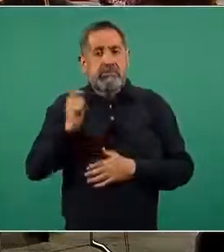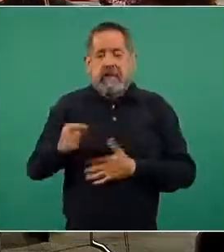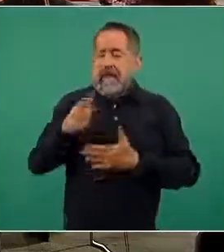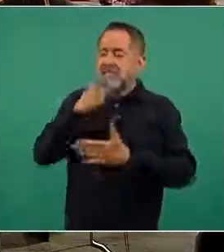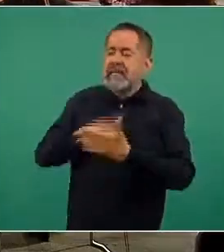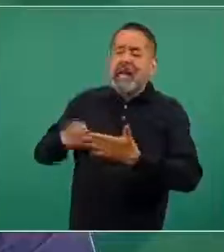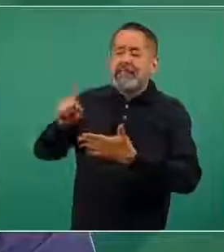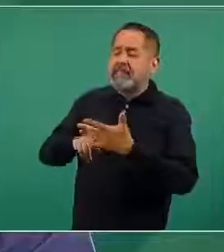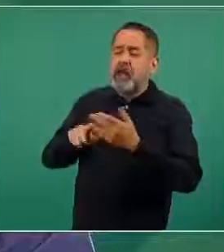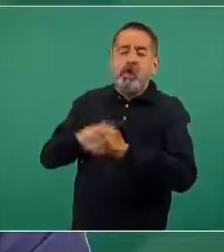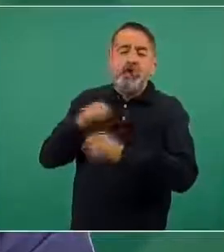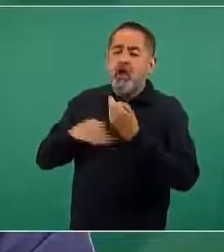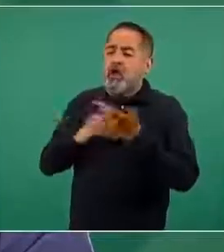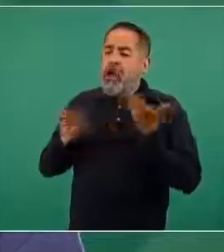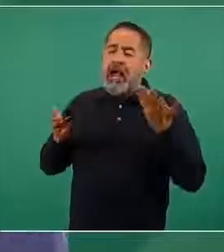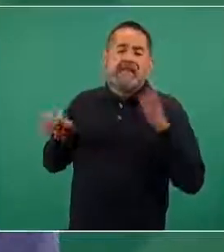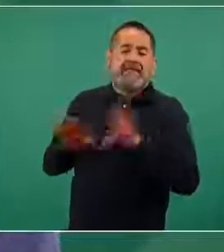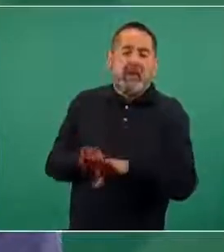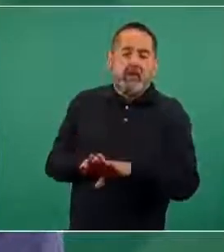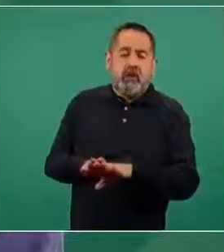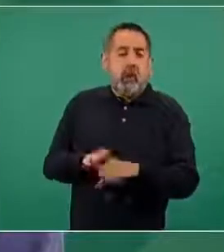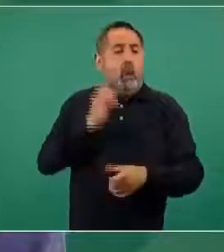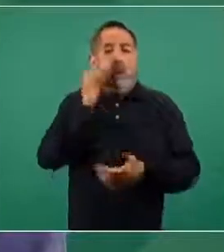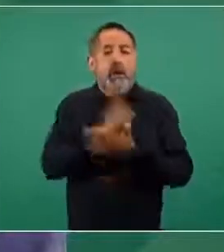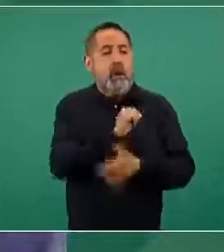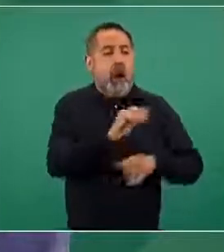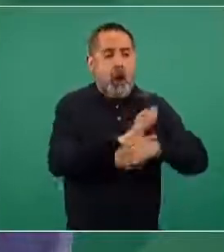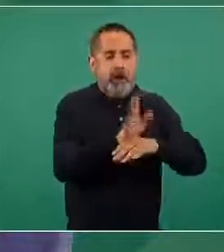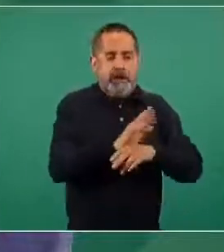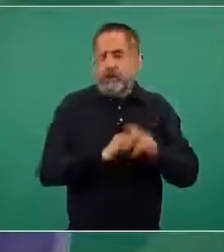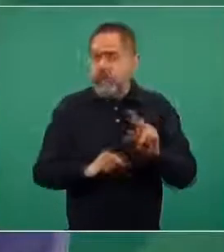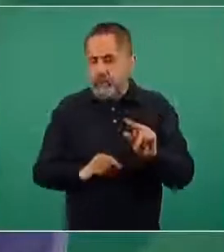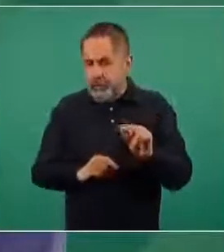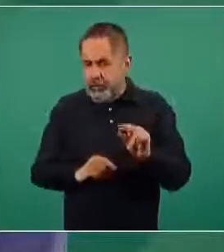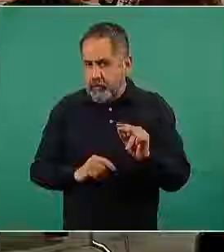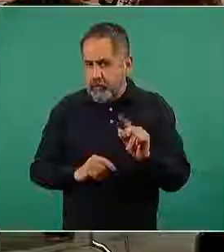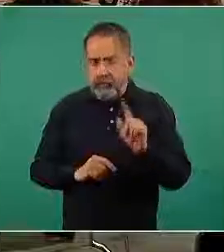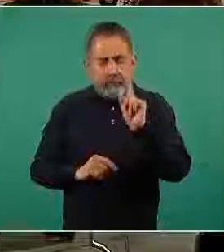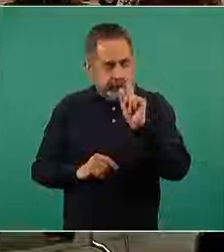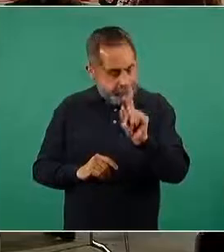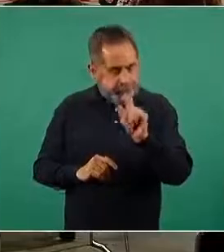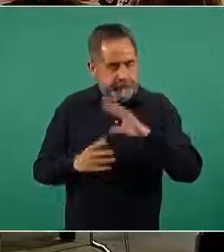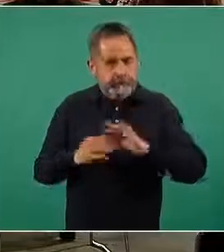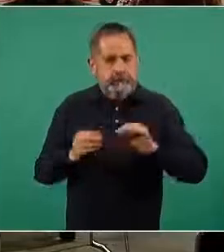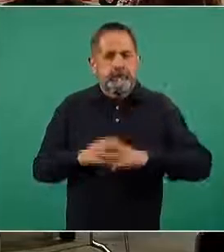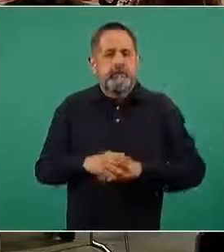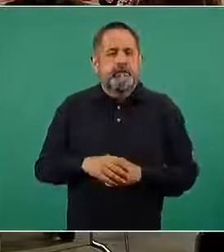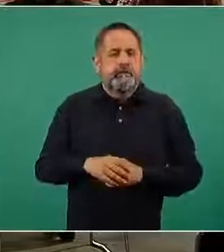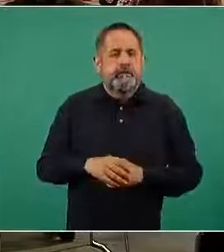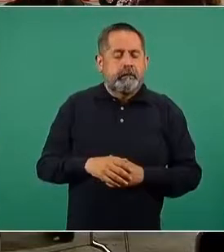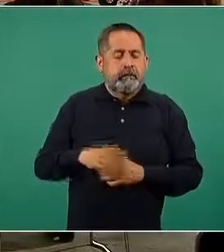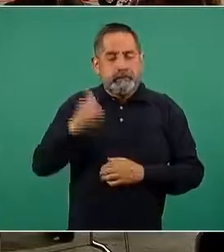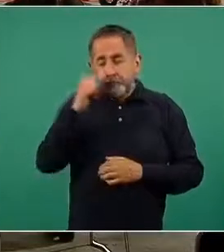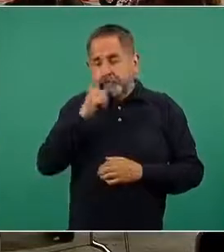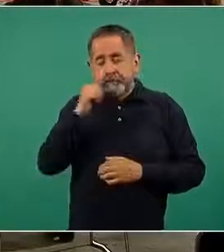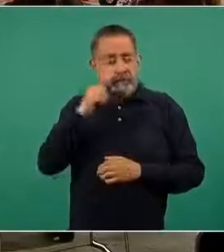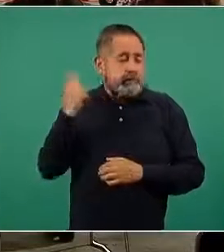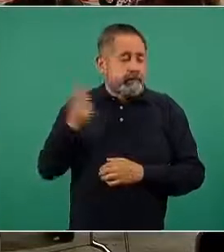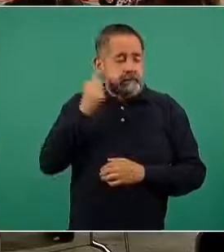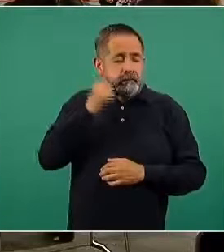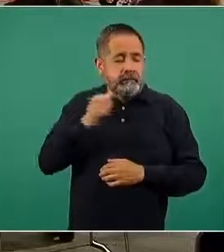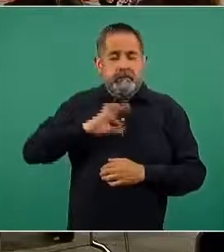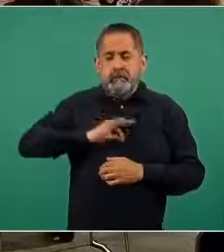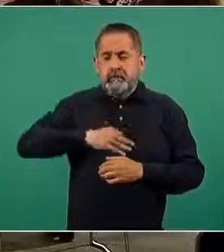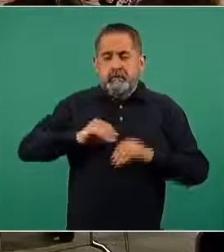se cancelaron totalmente. No. En previsión de que íbamos a tener durante los momentos epidémicos más